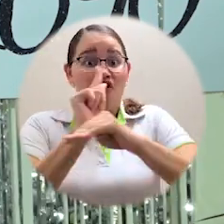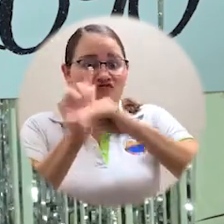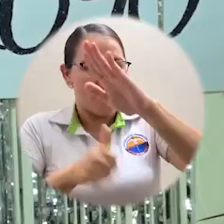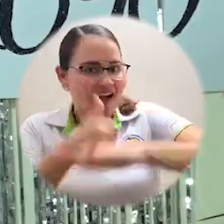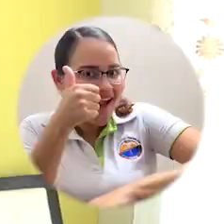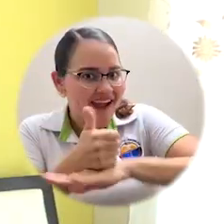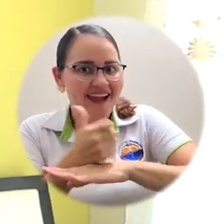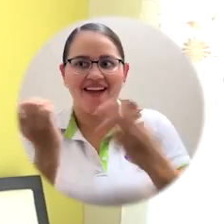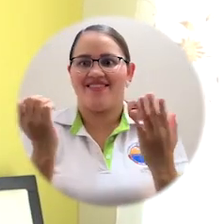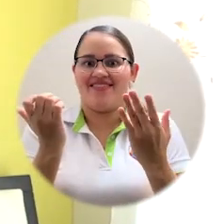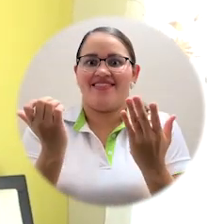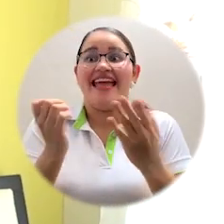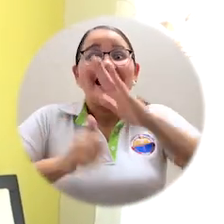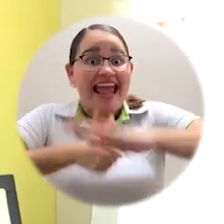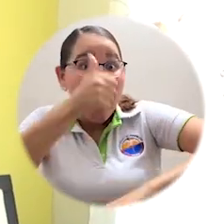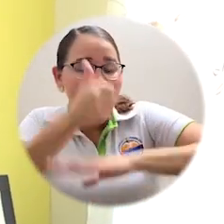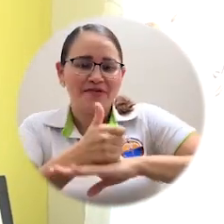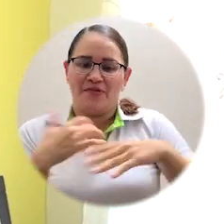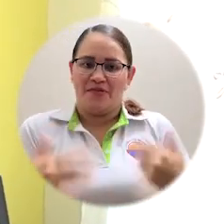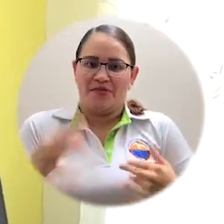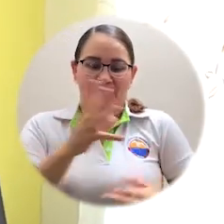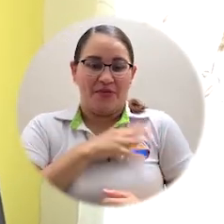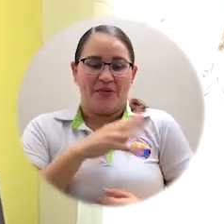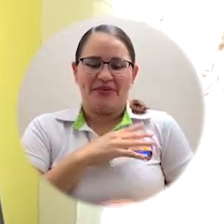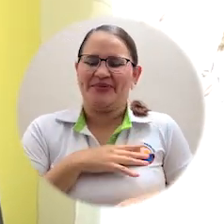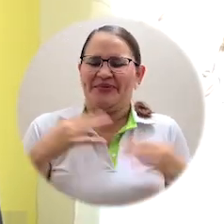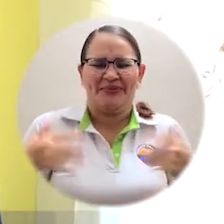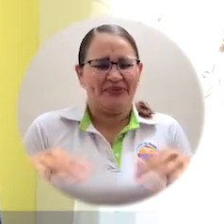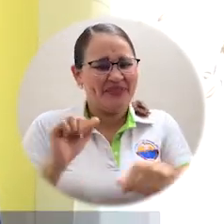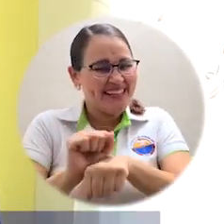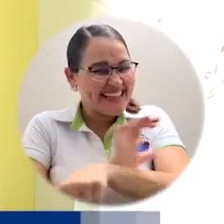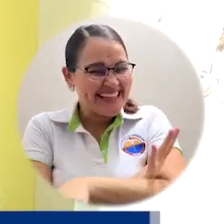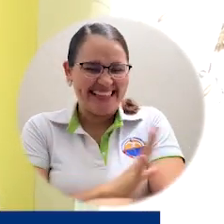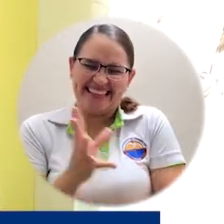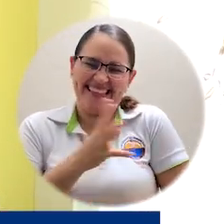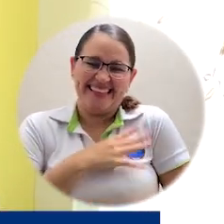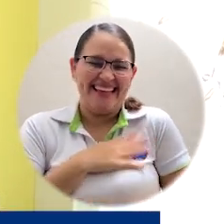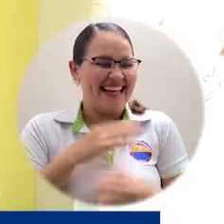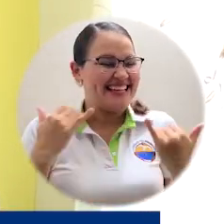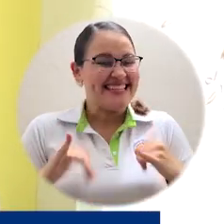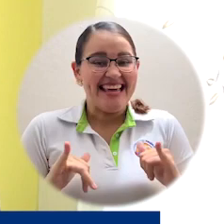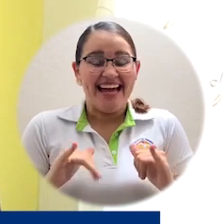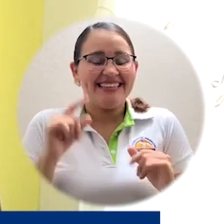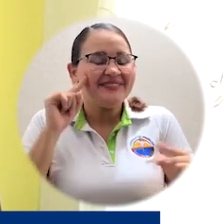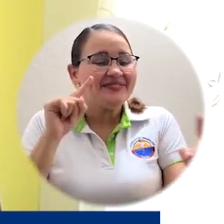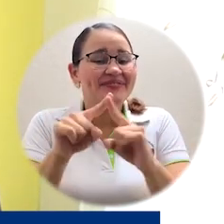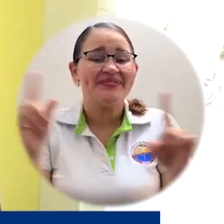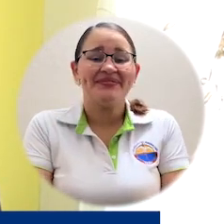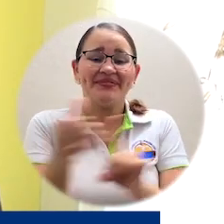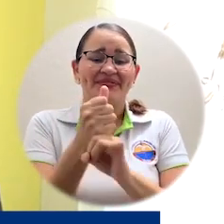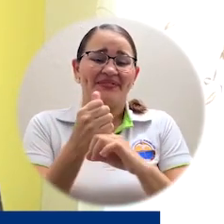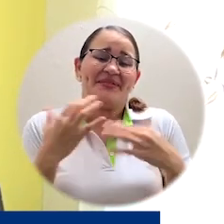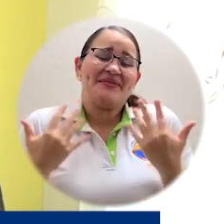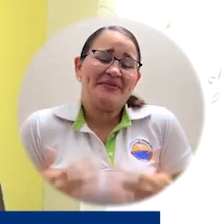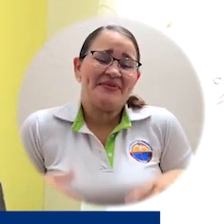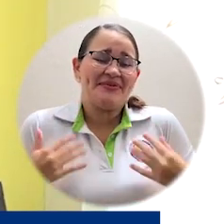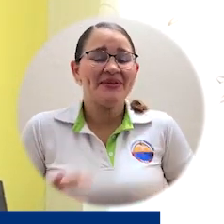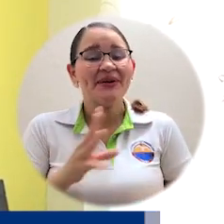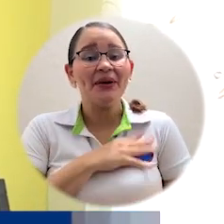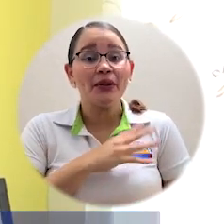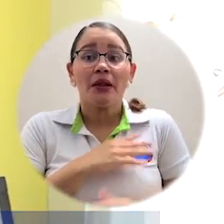el rector. Bueno, maravilloso. Sorprenderse uno de que puede llegar a este logro, pero también